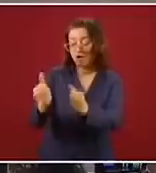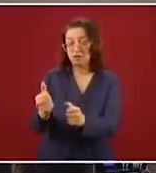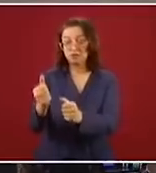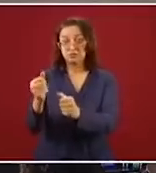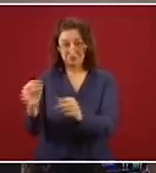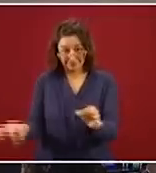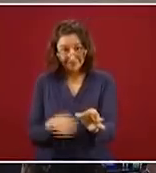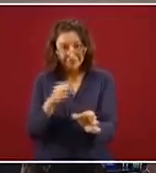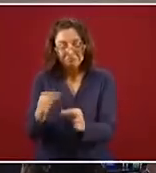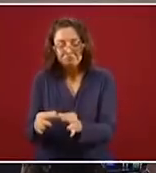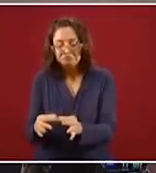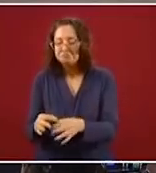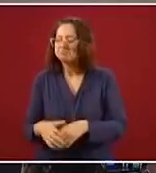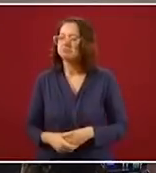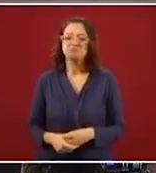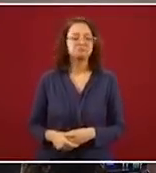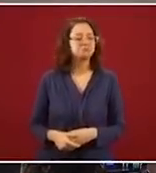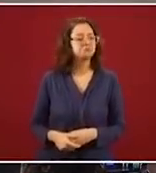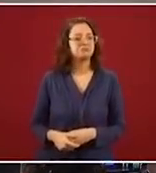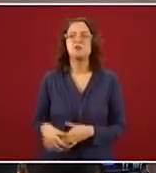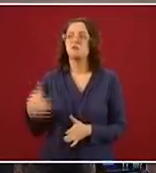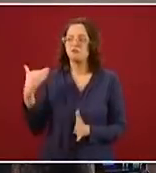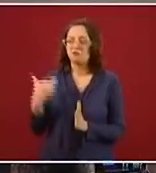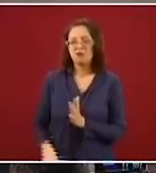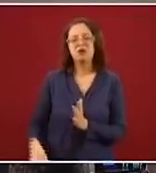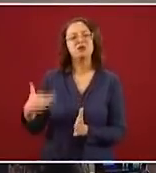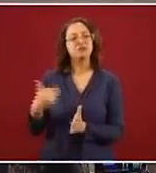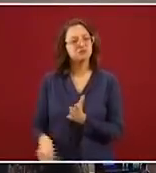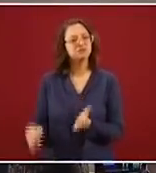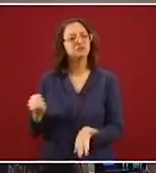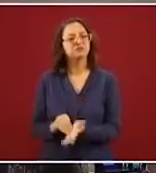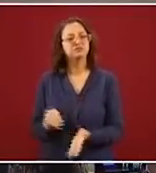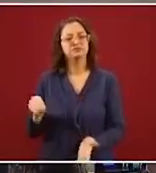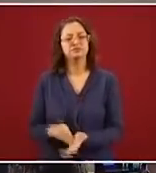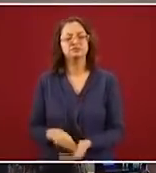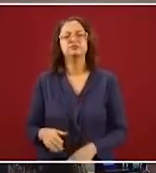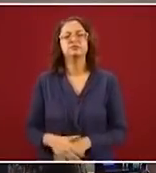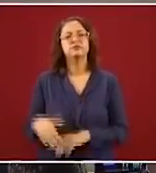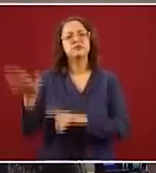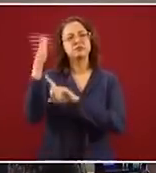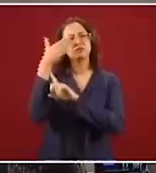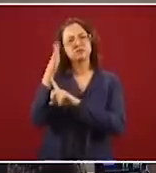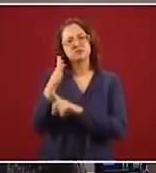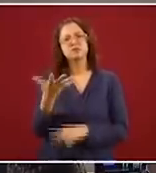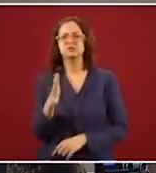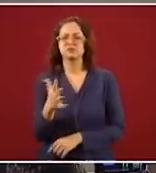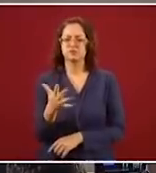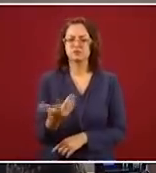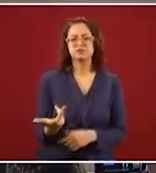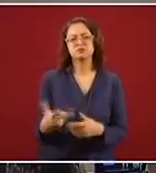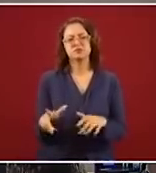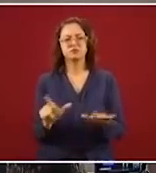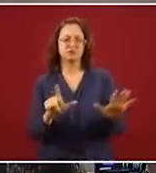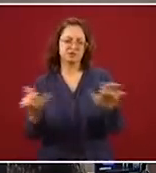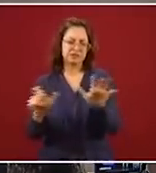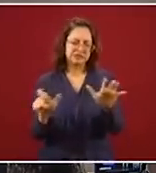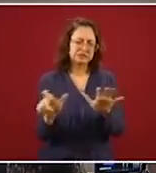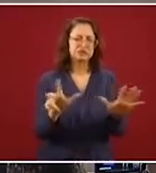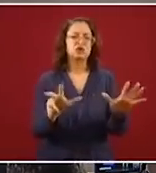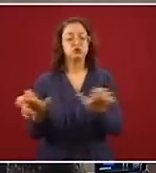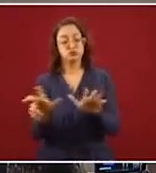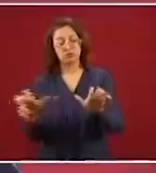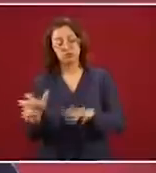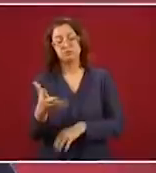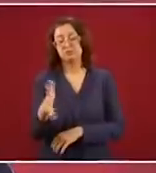En el caso de ambulancias necesitamos como 700, 800,